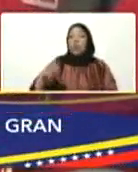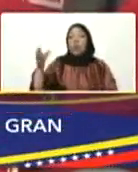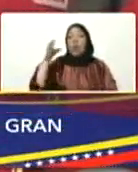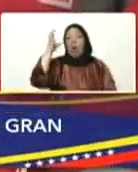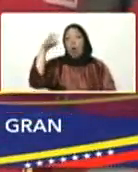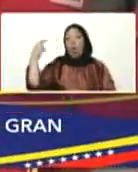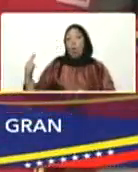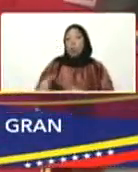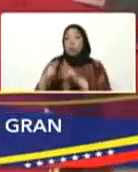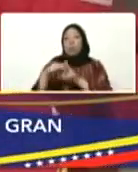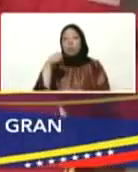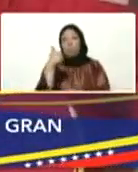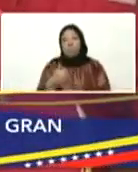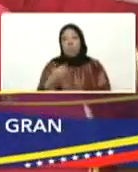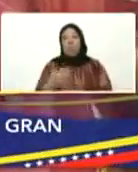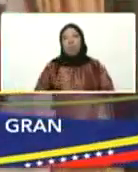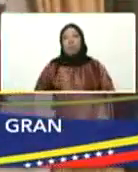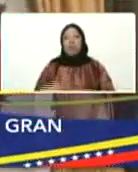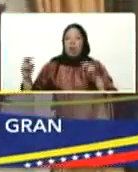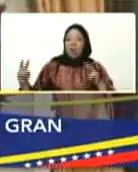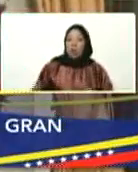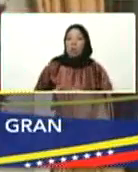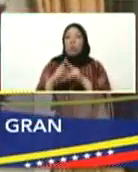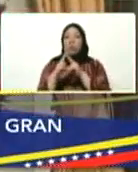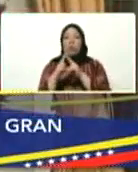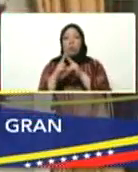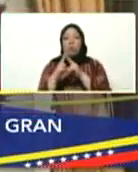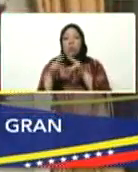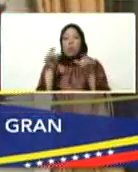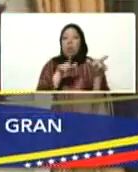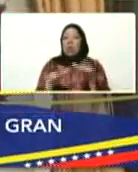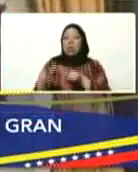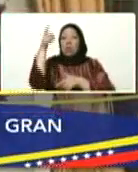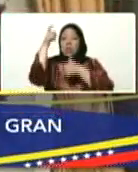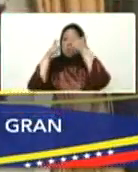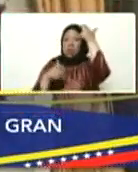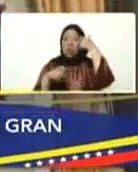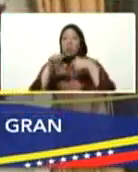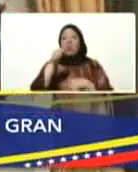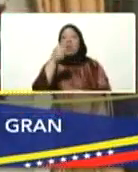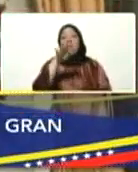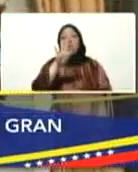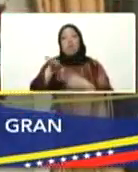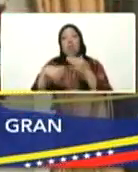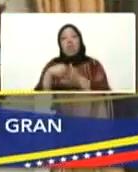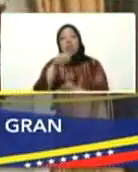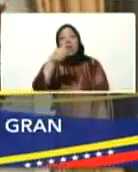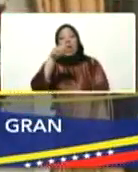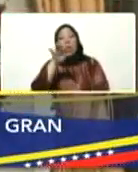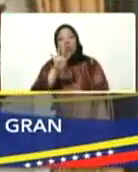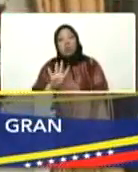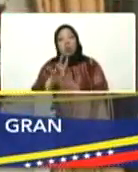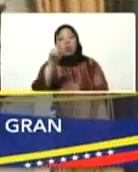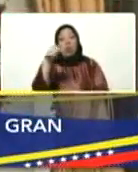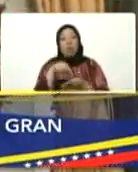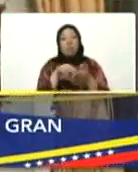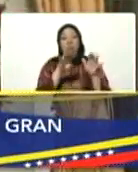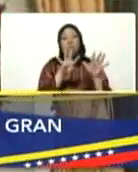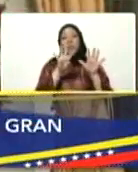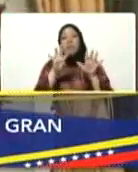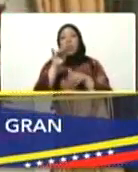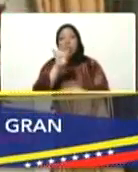bien. El encuentro de Fidel y Chávez aquel 13 y 14 de diciembre de 1994